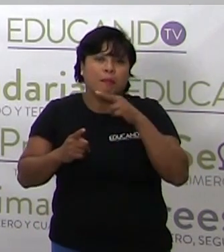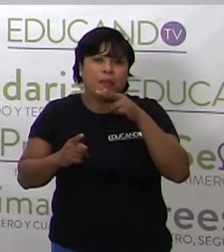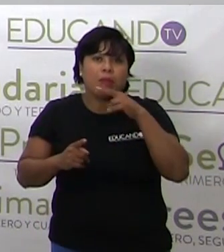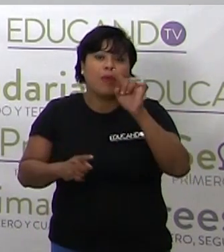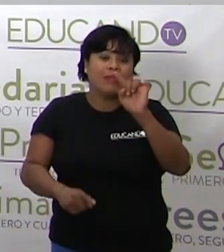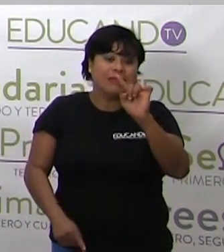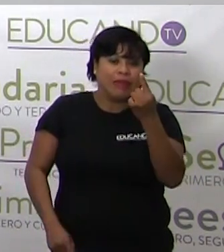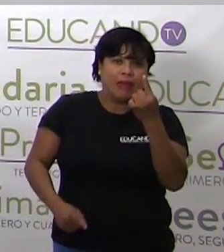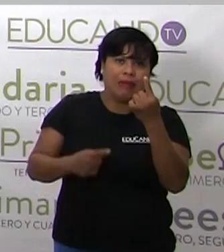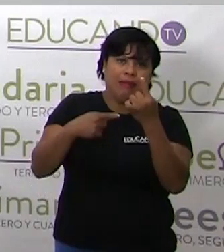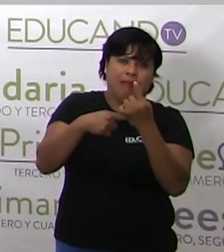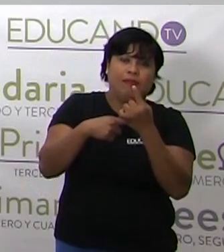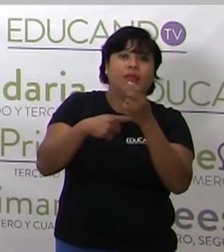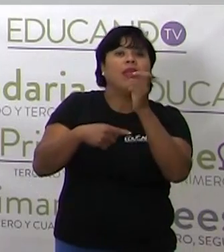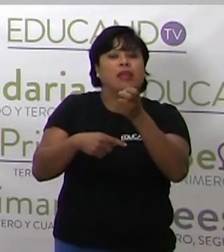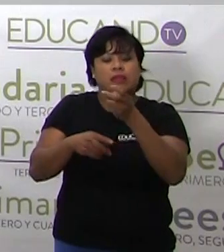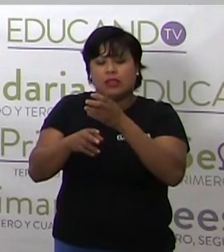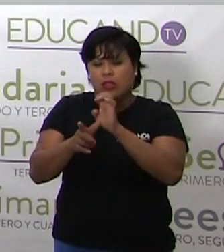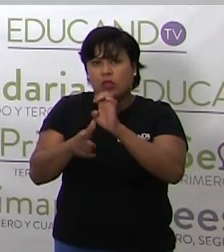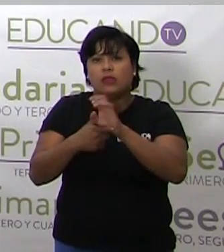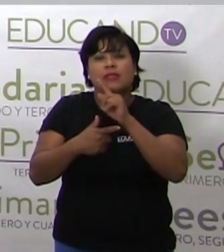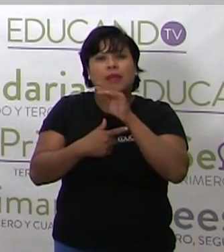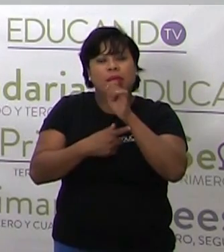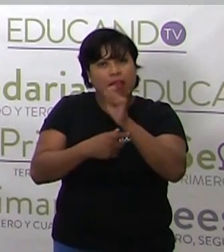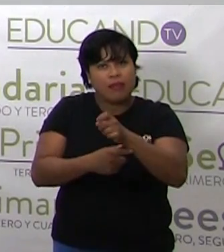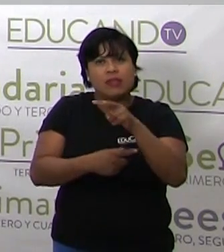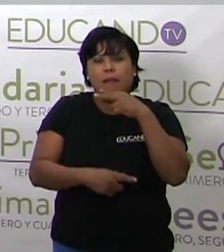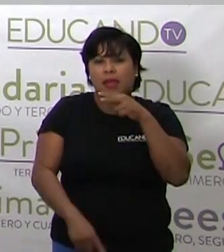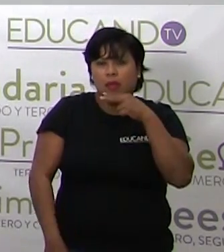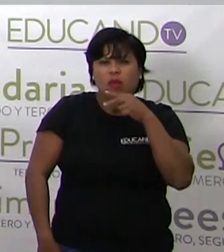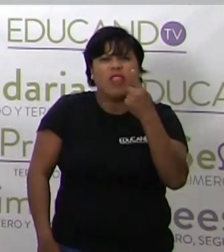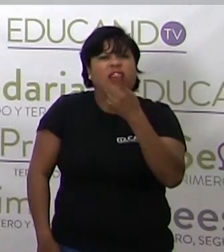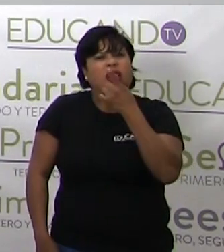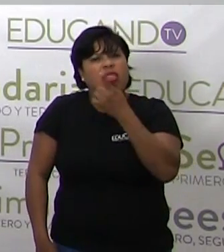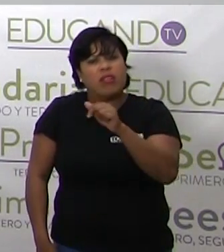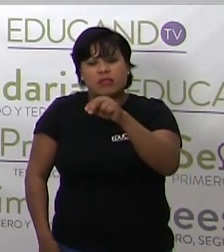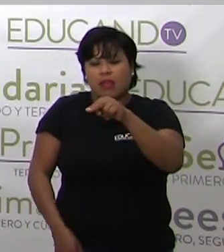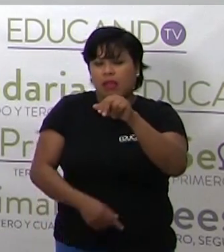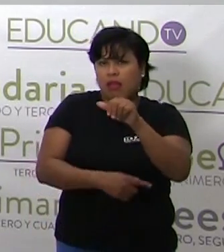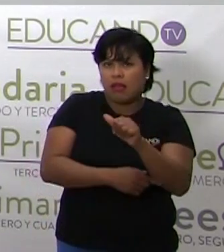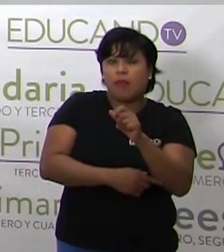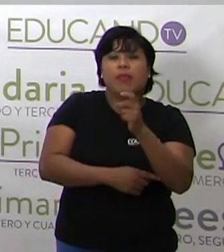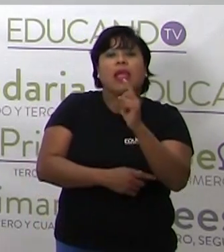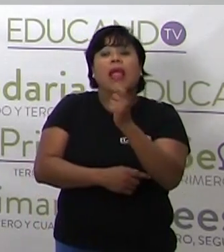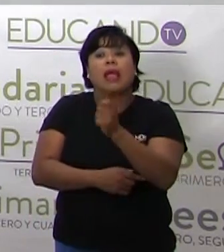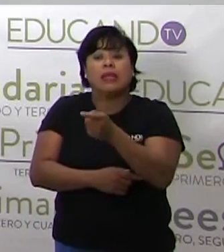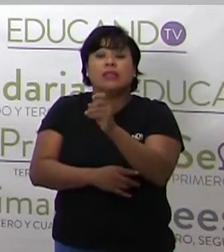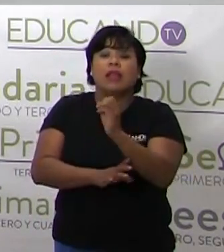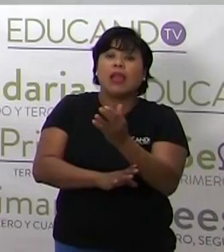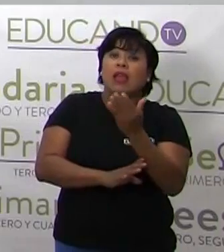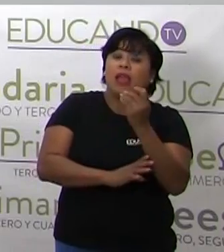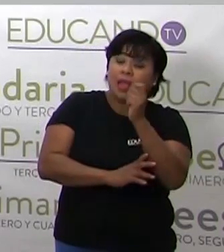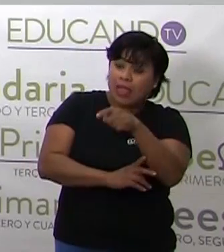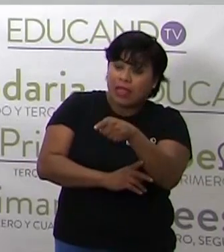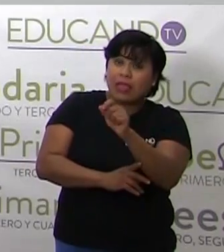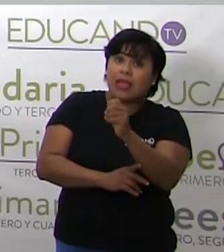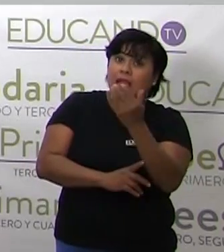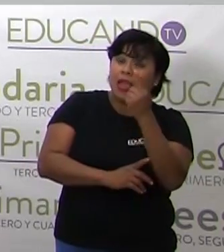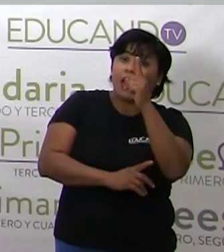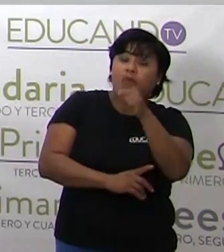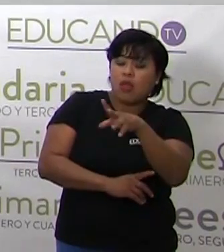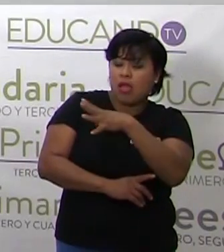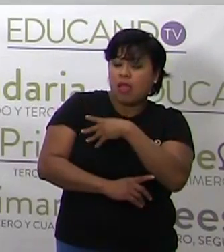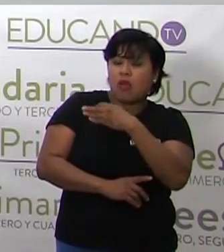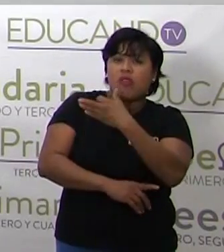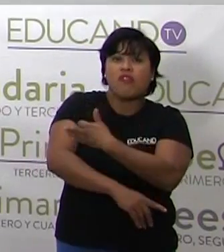¿sí? Entonces también es un verbo. ¿Qué se dice de Ana? Que era la hija de una familia